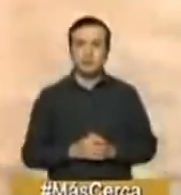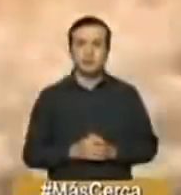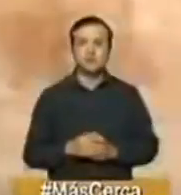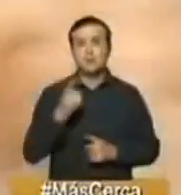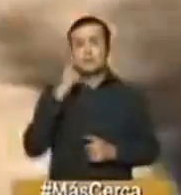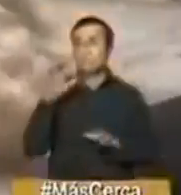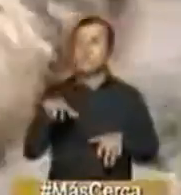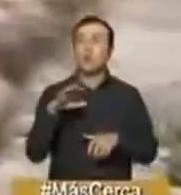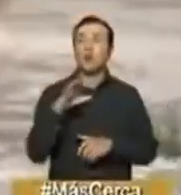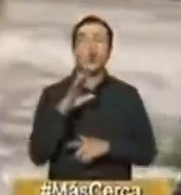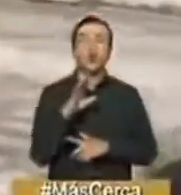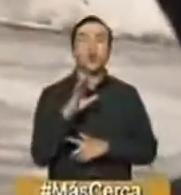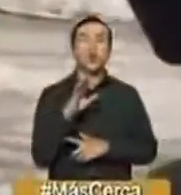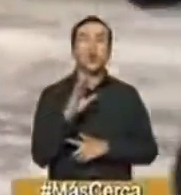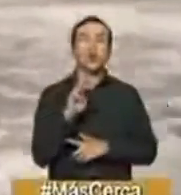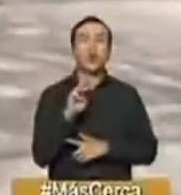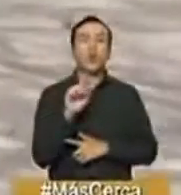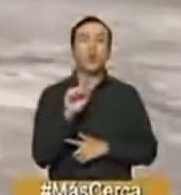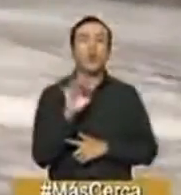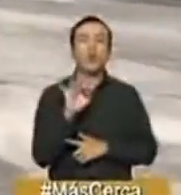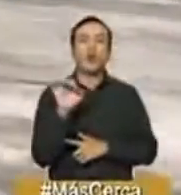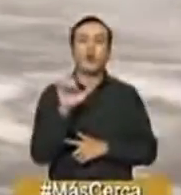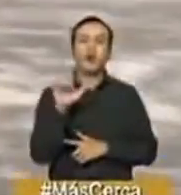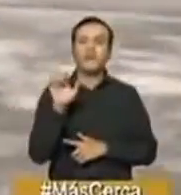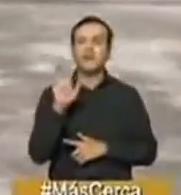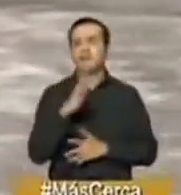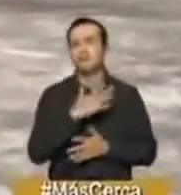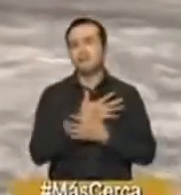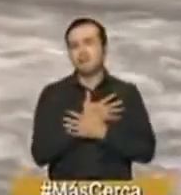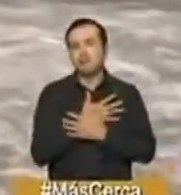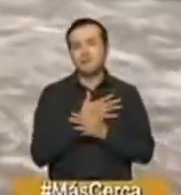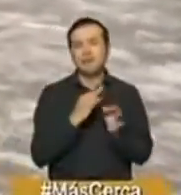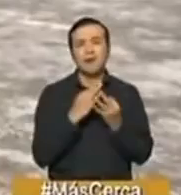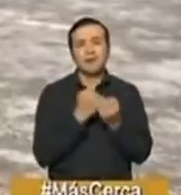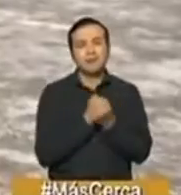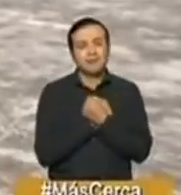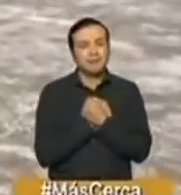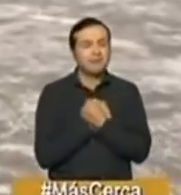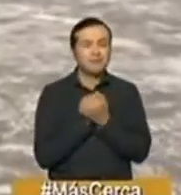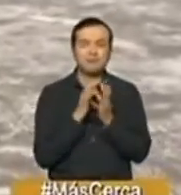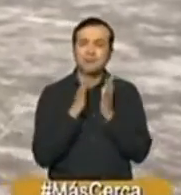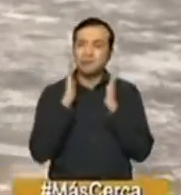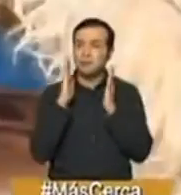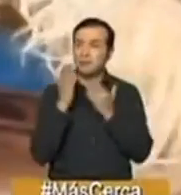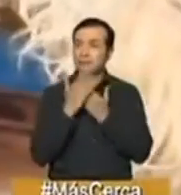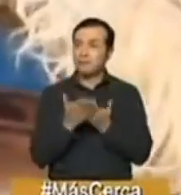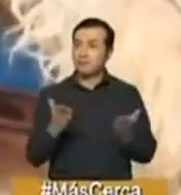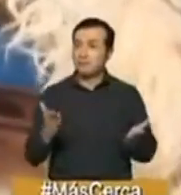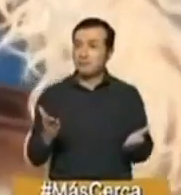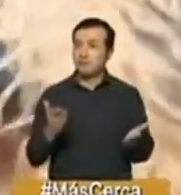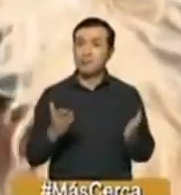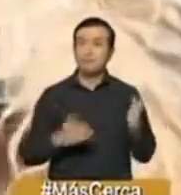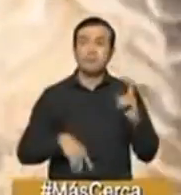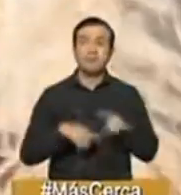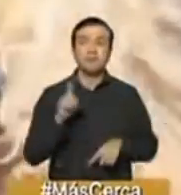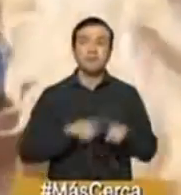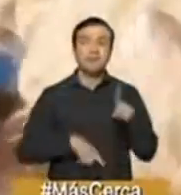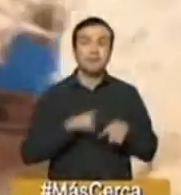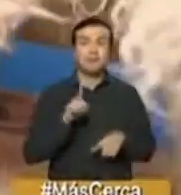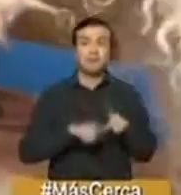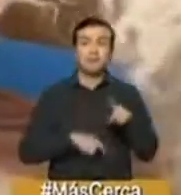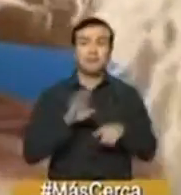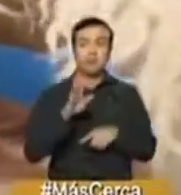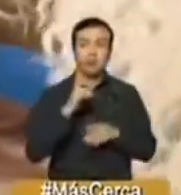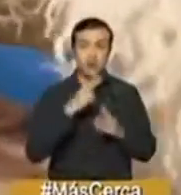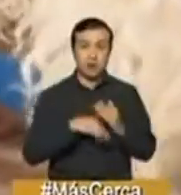Él es Waffle y con sus locuras se ha convertido en el mimado en la familia de Cristina Puentes. Es el compañero de aventuras de su